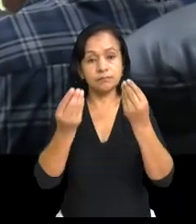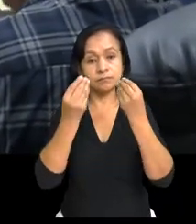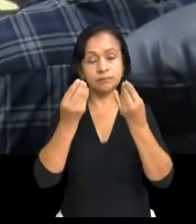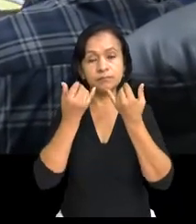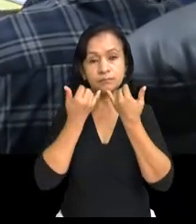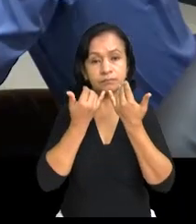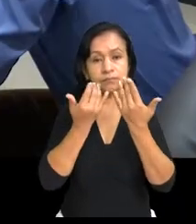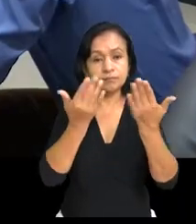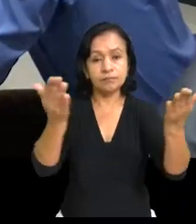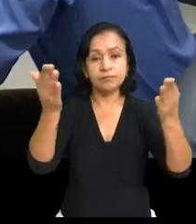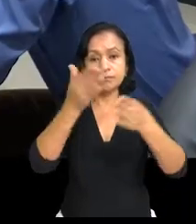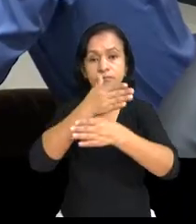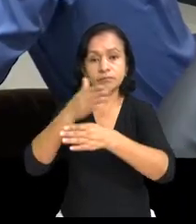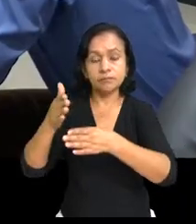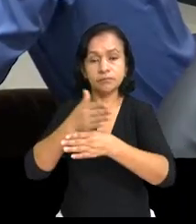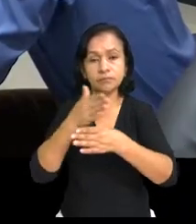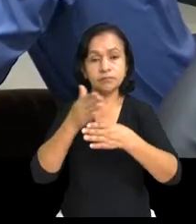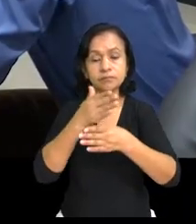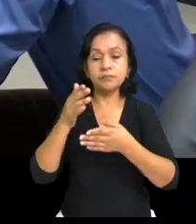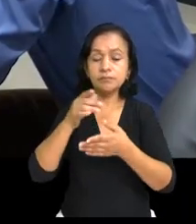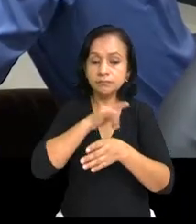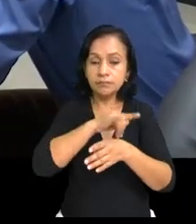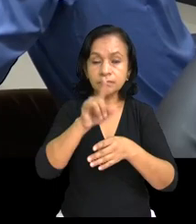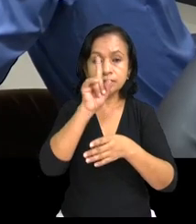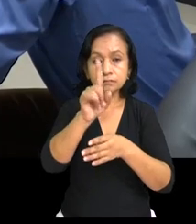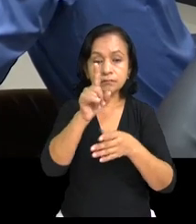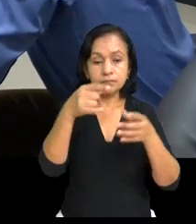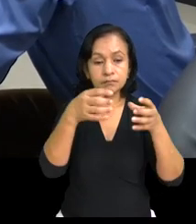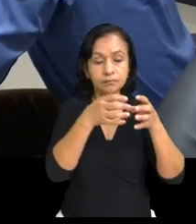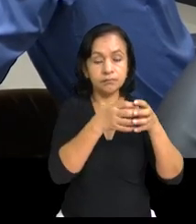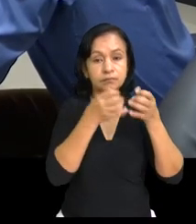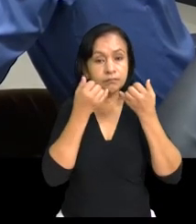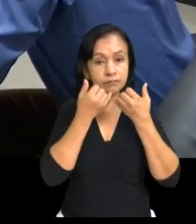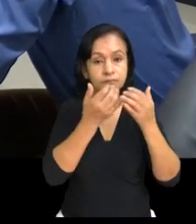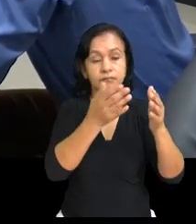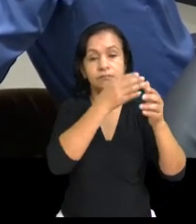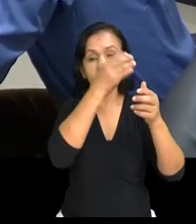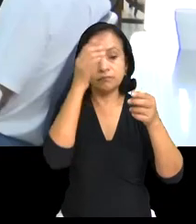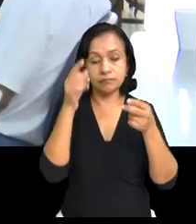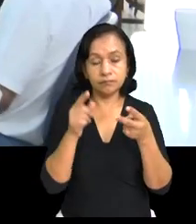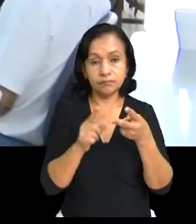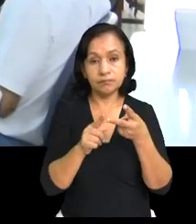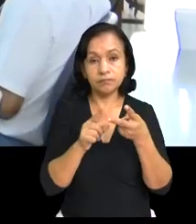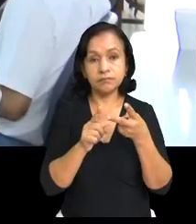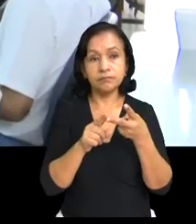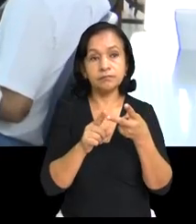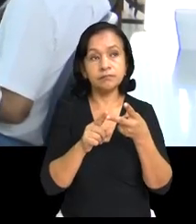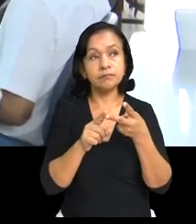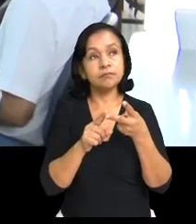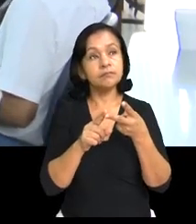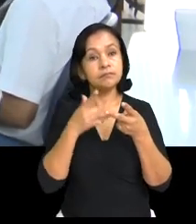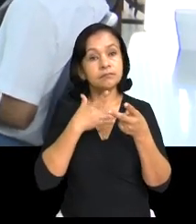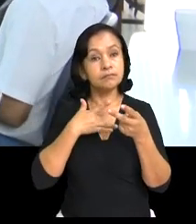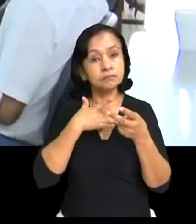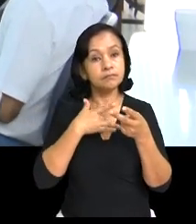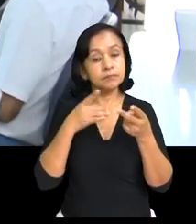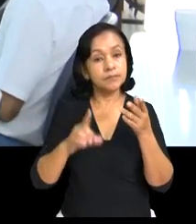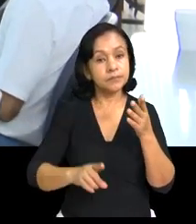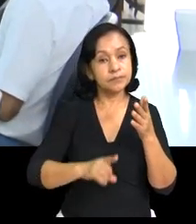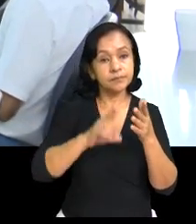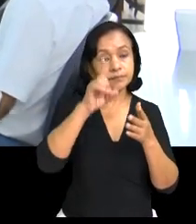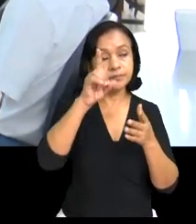información dispersa, la que hay que recopilar en un solo sistema de información. La segunda línea plantea la necesidad de